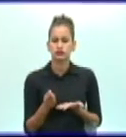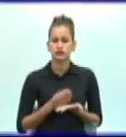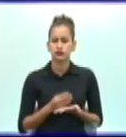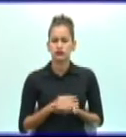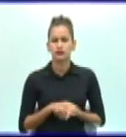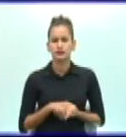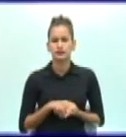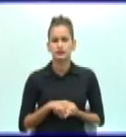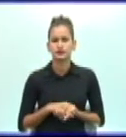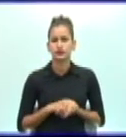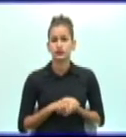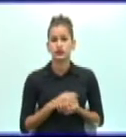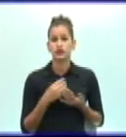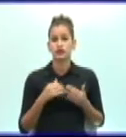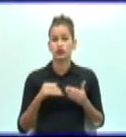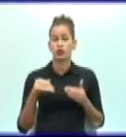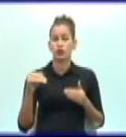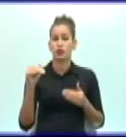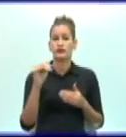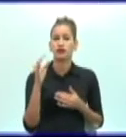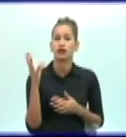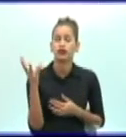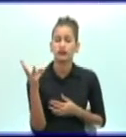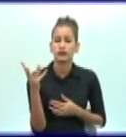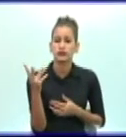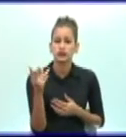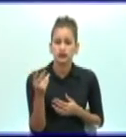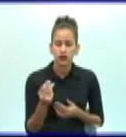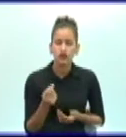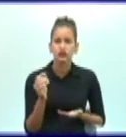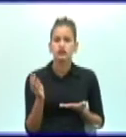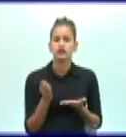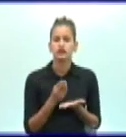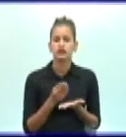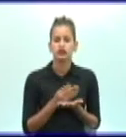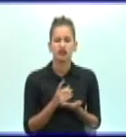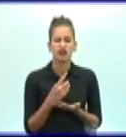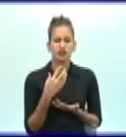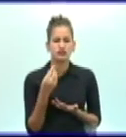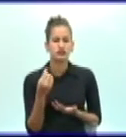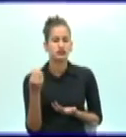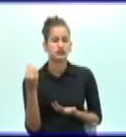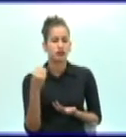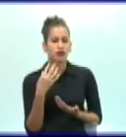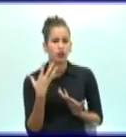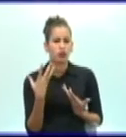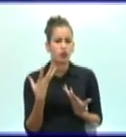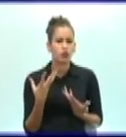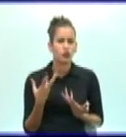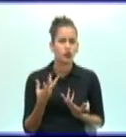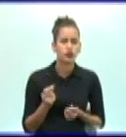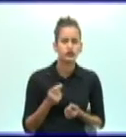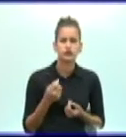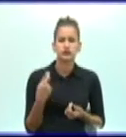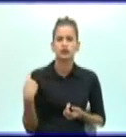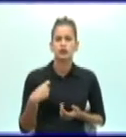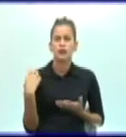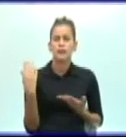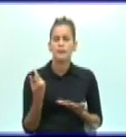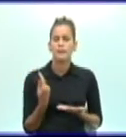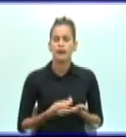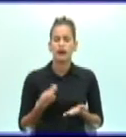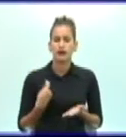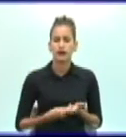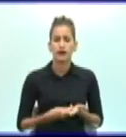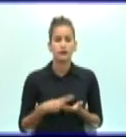lo que debemos pagar? Por supuesto, también deberá aumentar. Por eso es que estamos en presencia de un